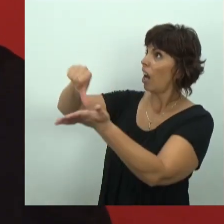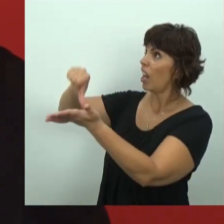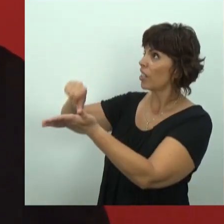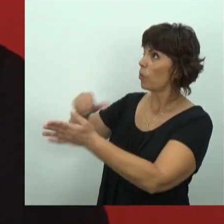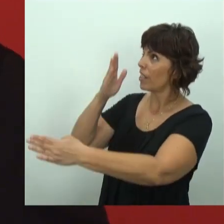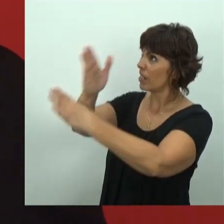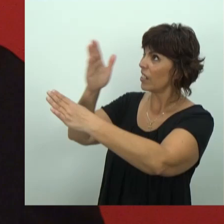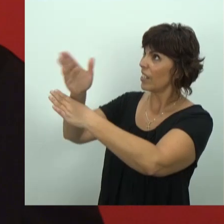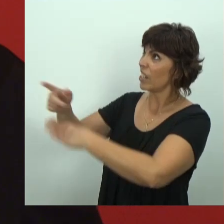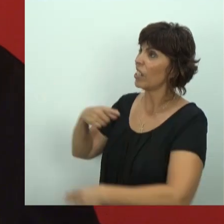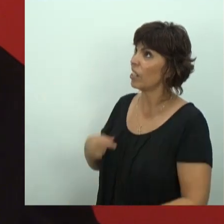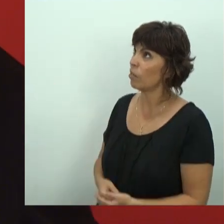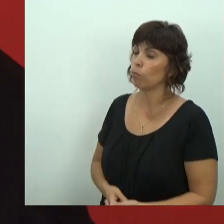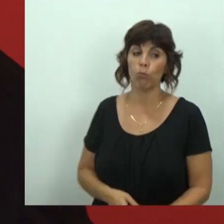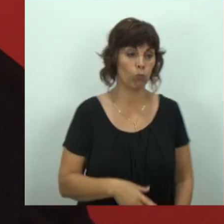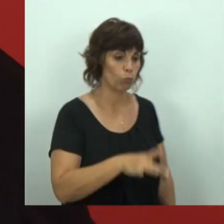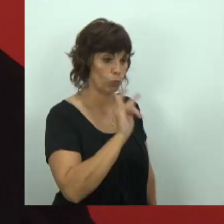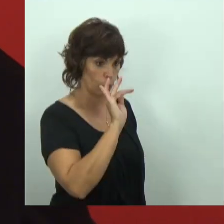dice, sí.